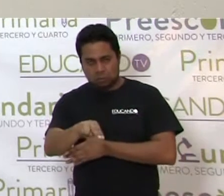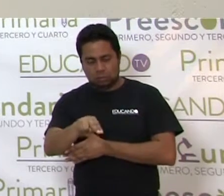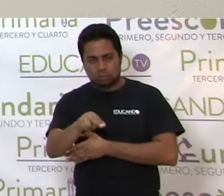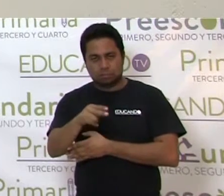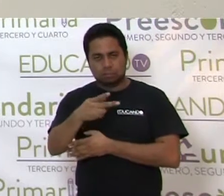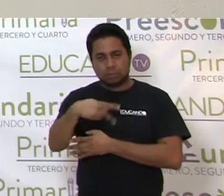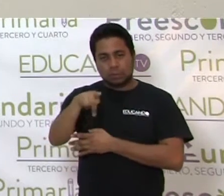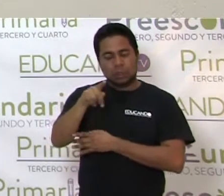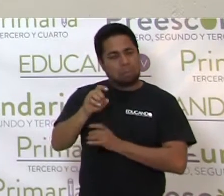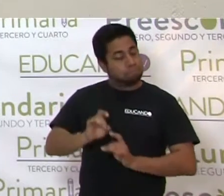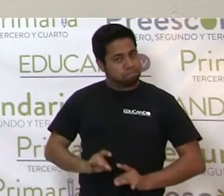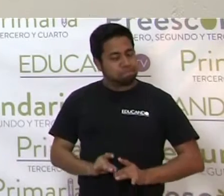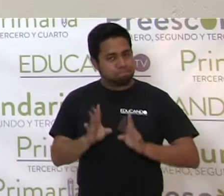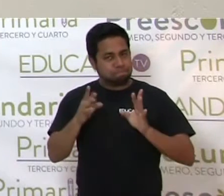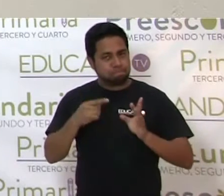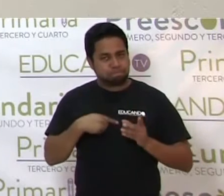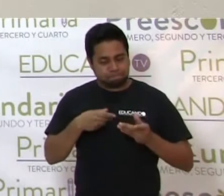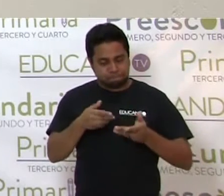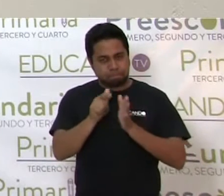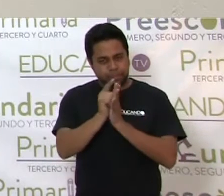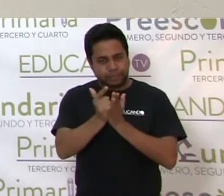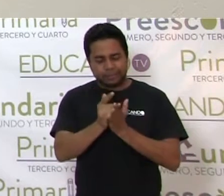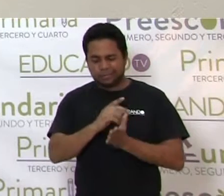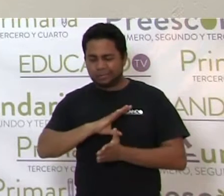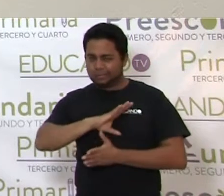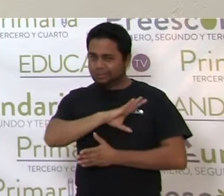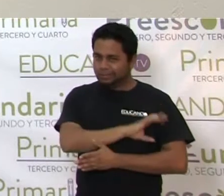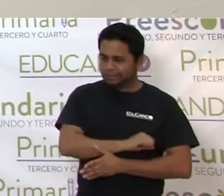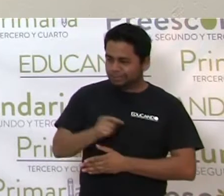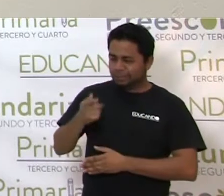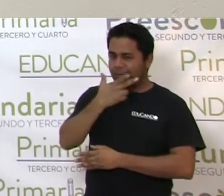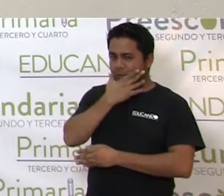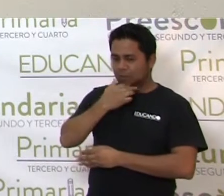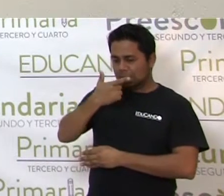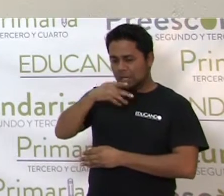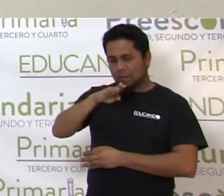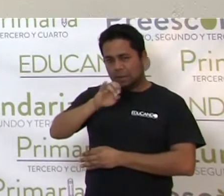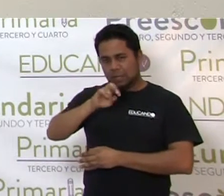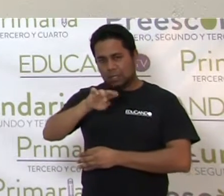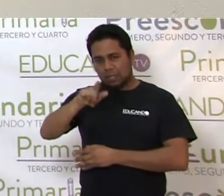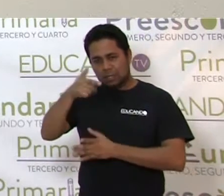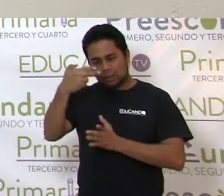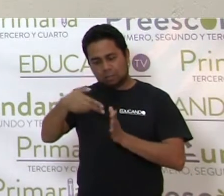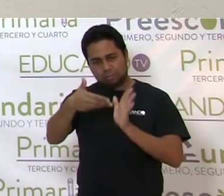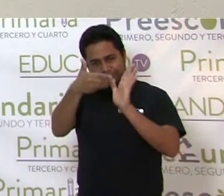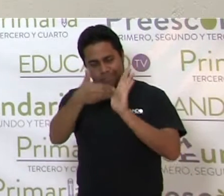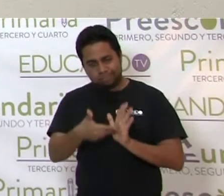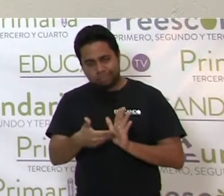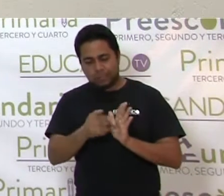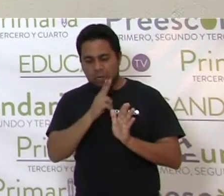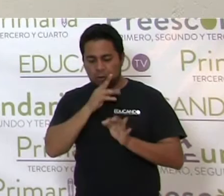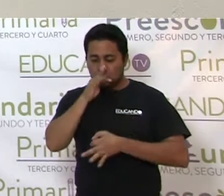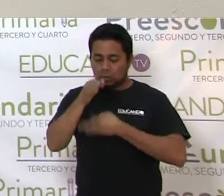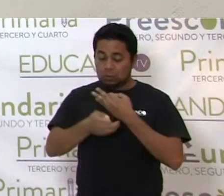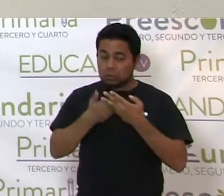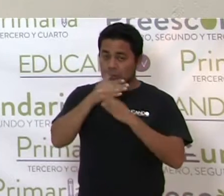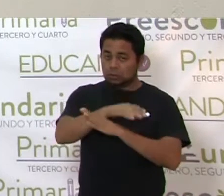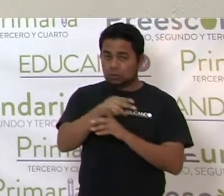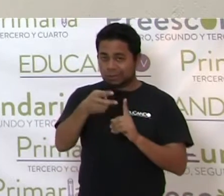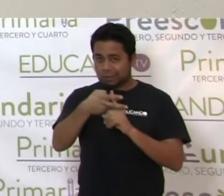Pero paradójicamente yo les traje mi libro favorito de Gabriel García Márquez, el cual se llama Noticias de un